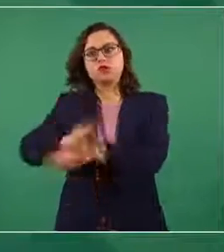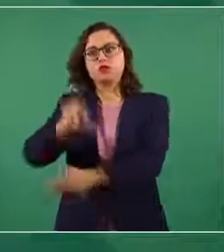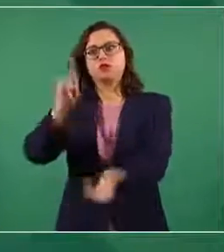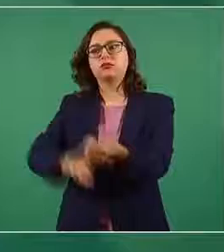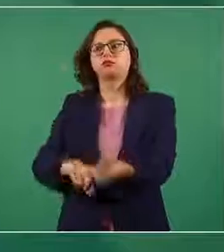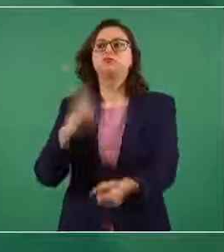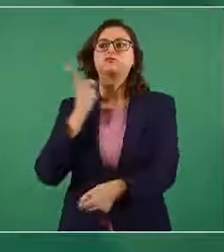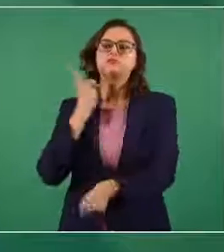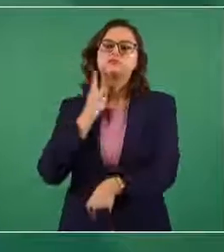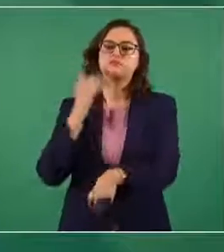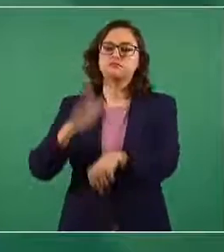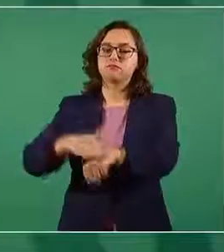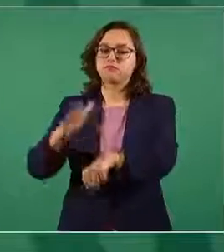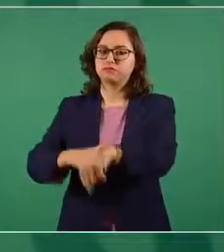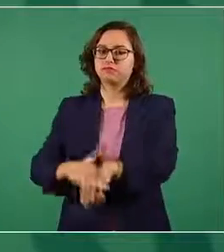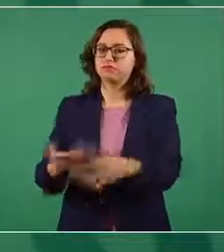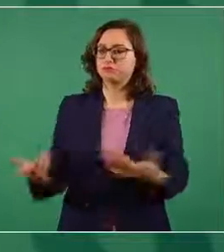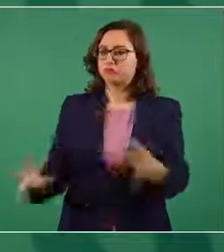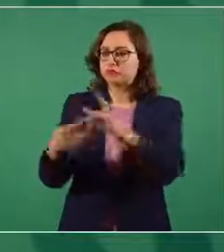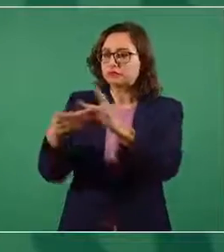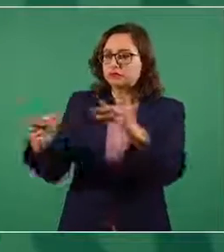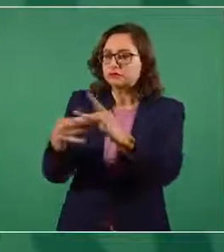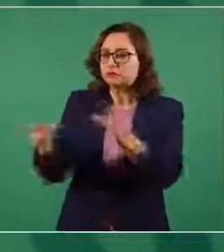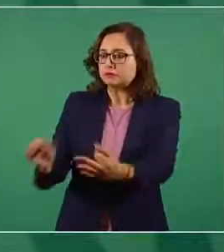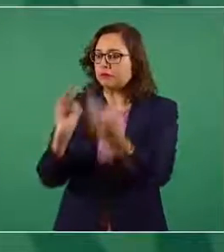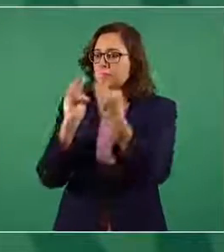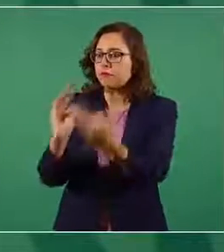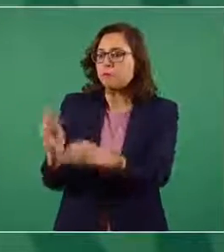expliquen, o van a buscar